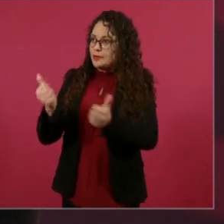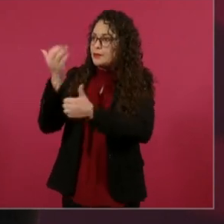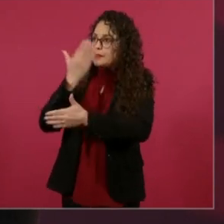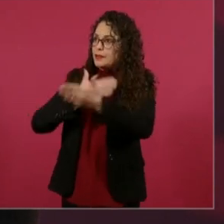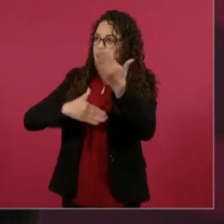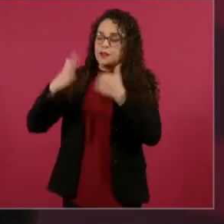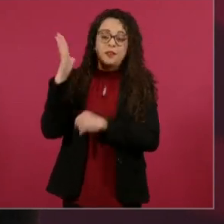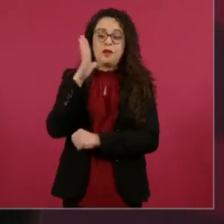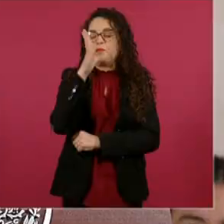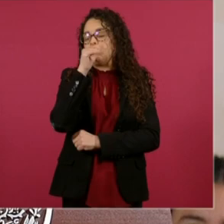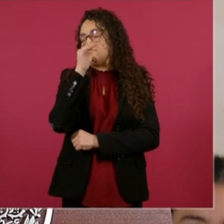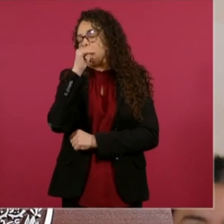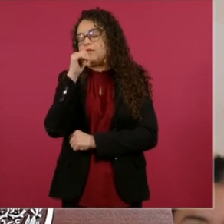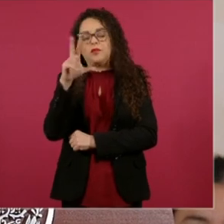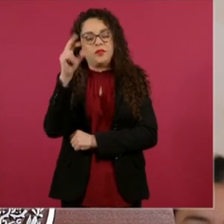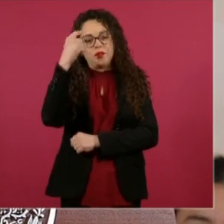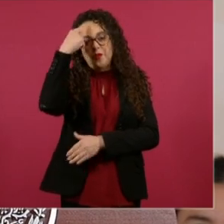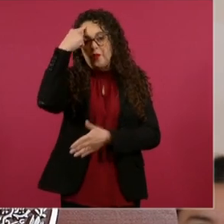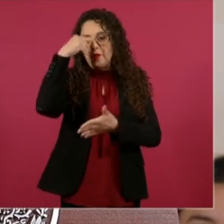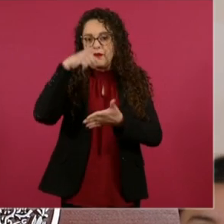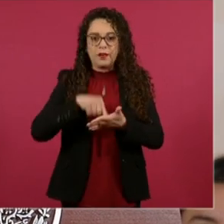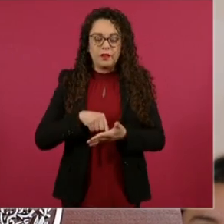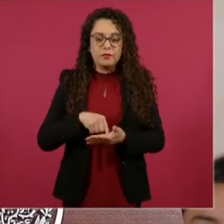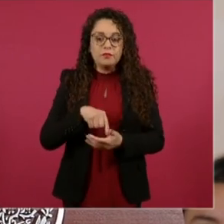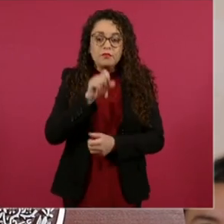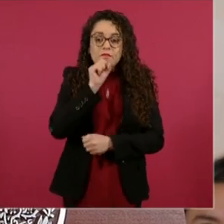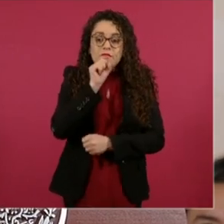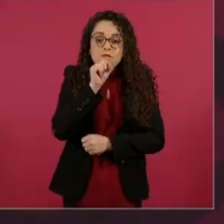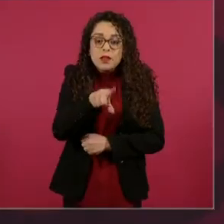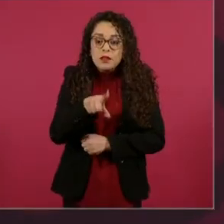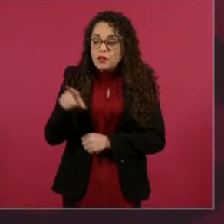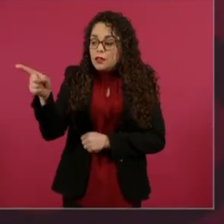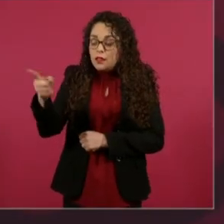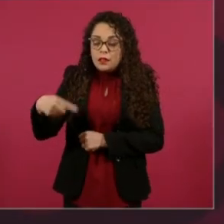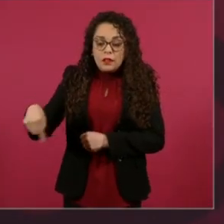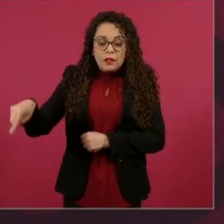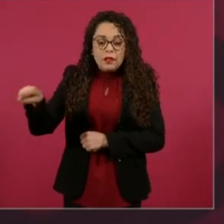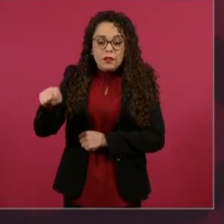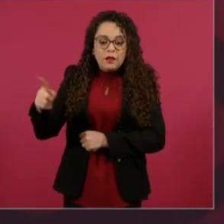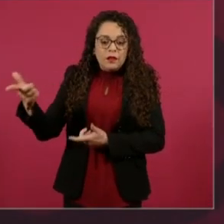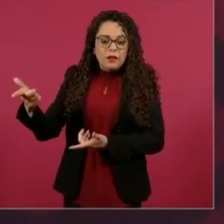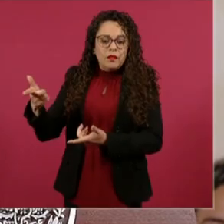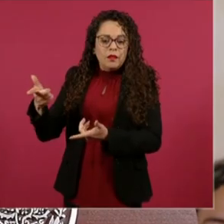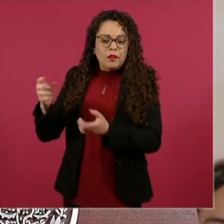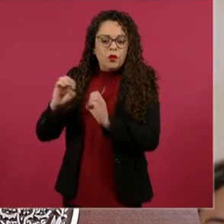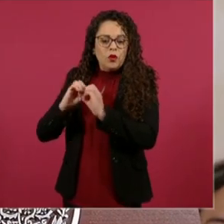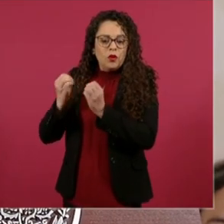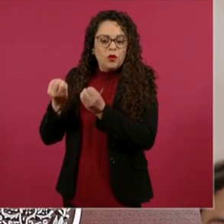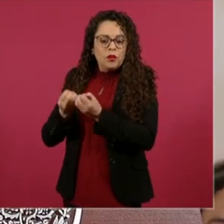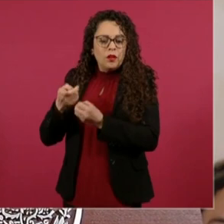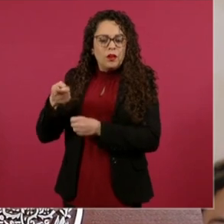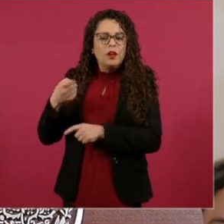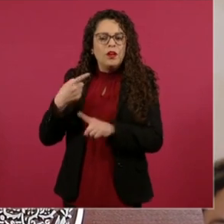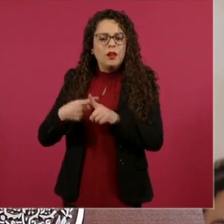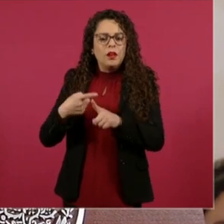Había un organismo también, un botín, que se llamaba, que lo manejaba